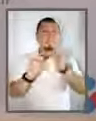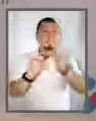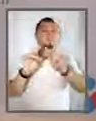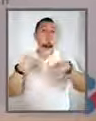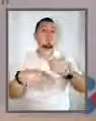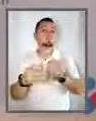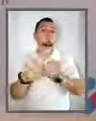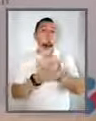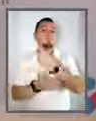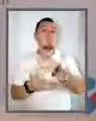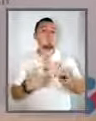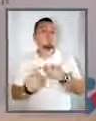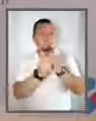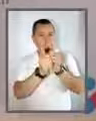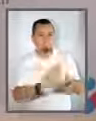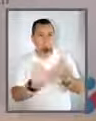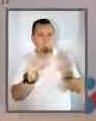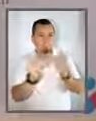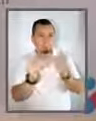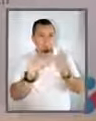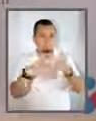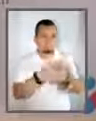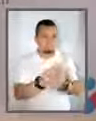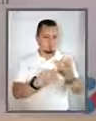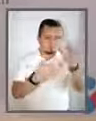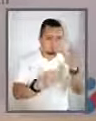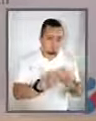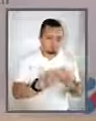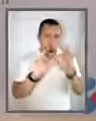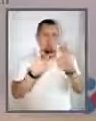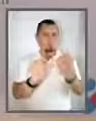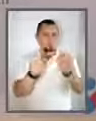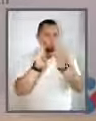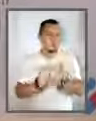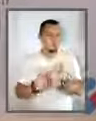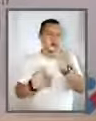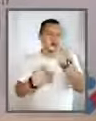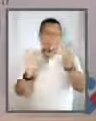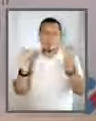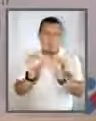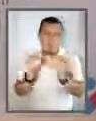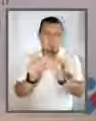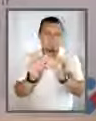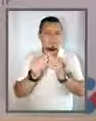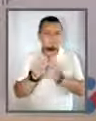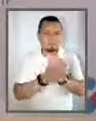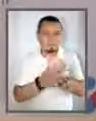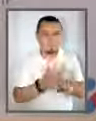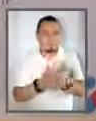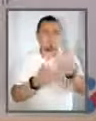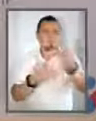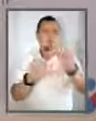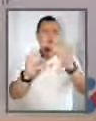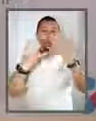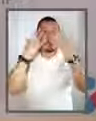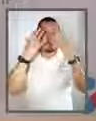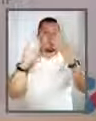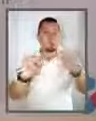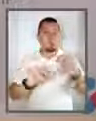y mantengamos las medidas de seguridad, sobre todo de quedarnos en casa, lavado de manos, no tocarnos la